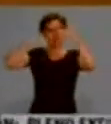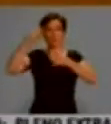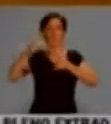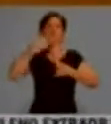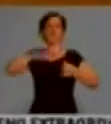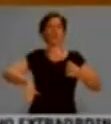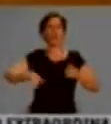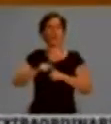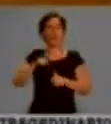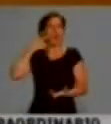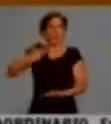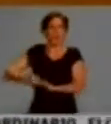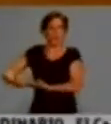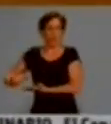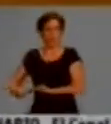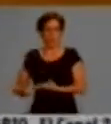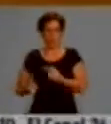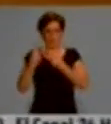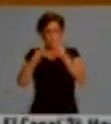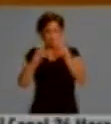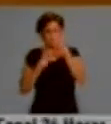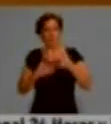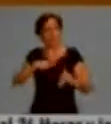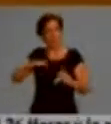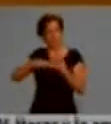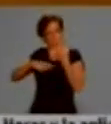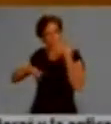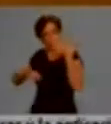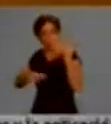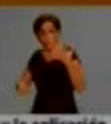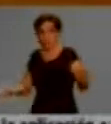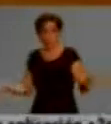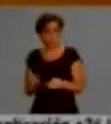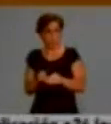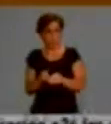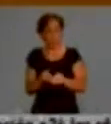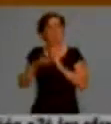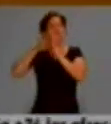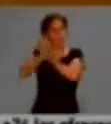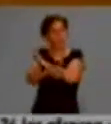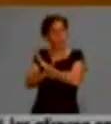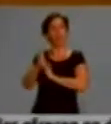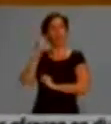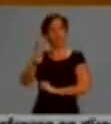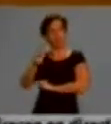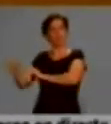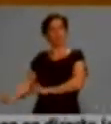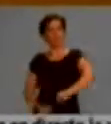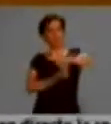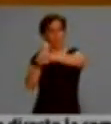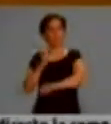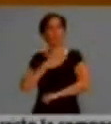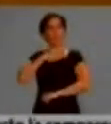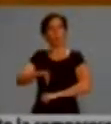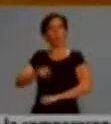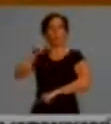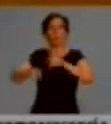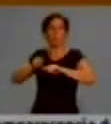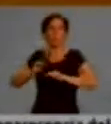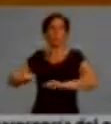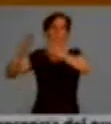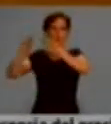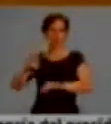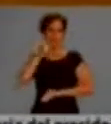pretextos, justificaciones. En una palabra, tiene todo el derecho a defenderse como mejor le